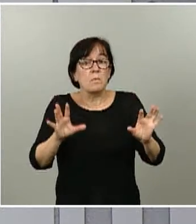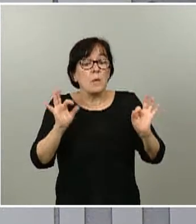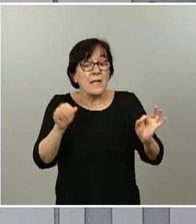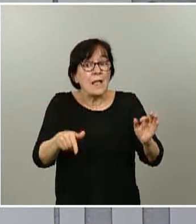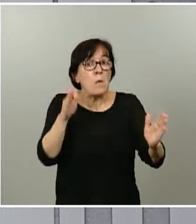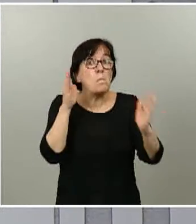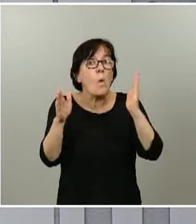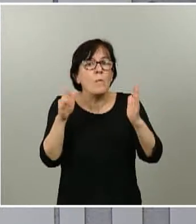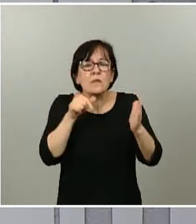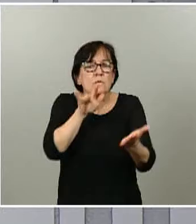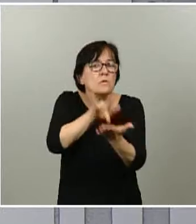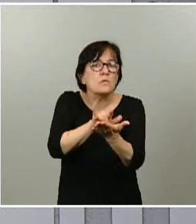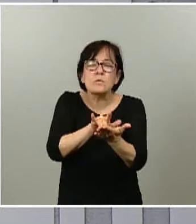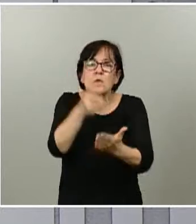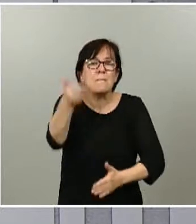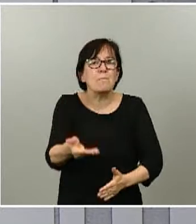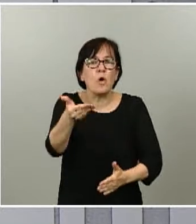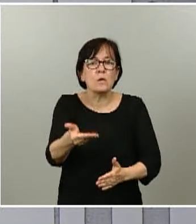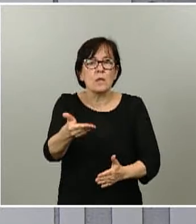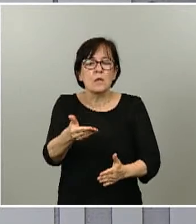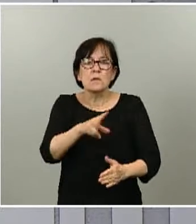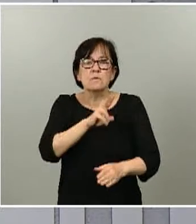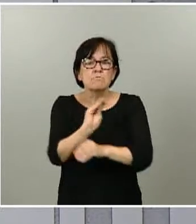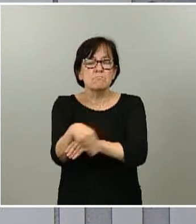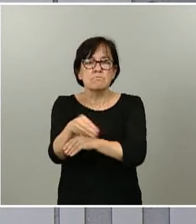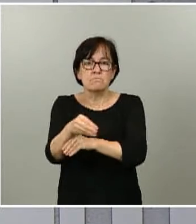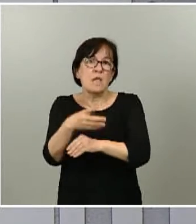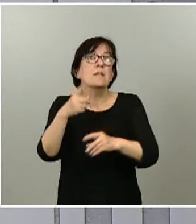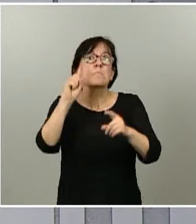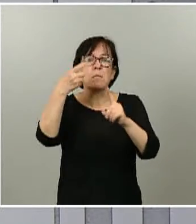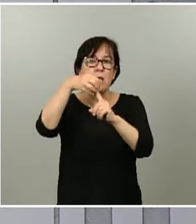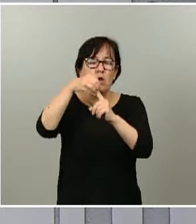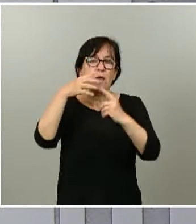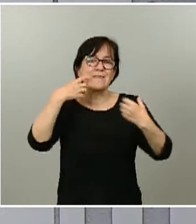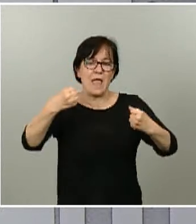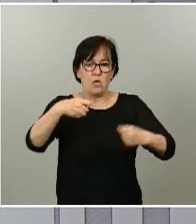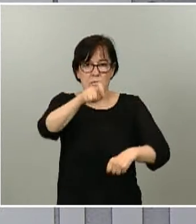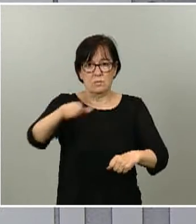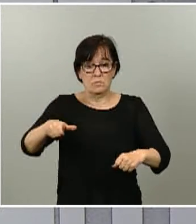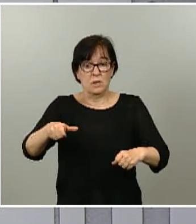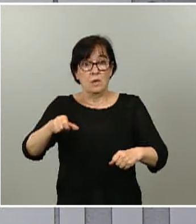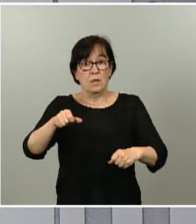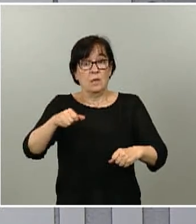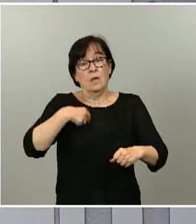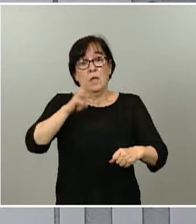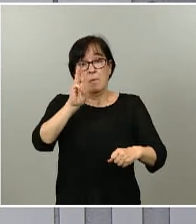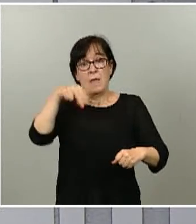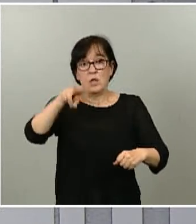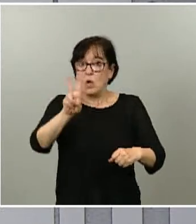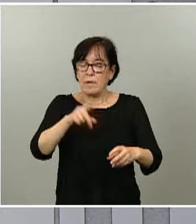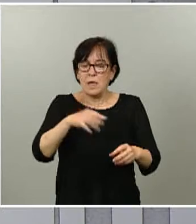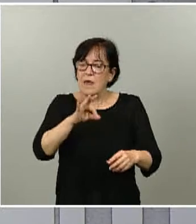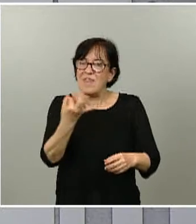lo fundamental, era preservar la salud del conjunto de los ciudadanos, y el Partido Nacionalista Vasco tiene que entender